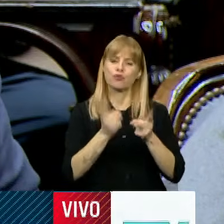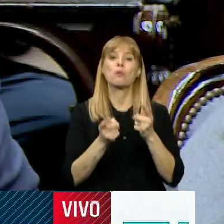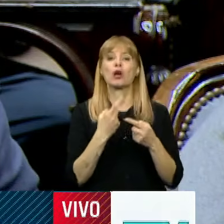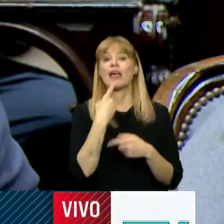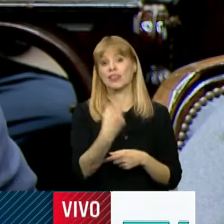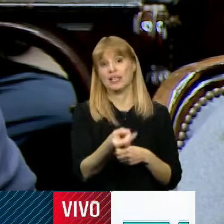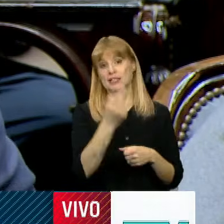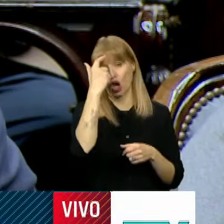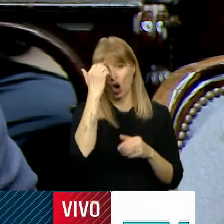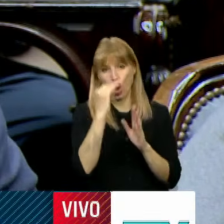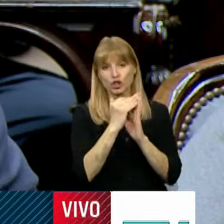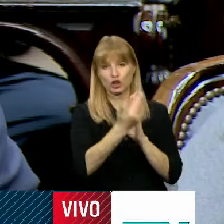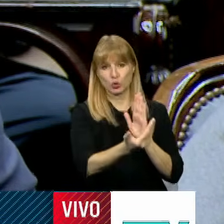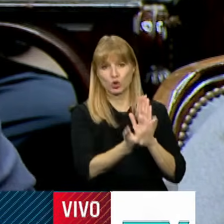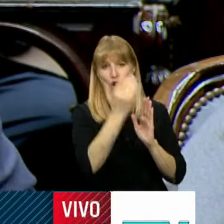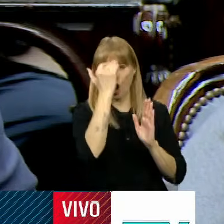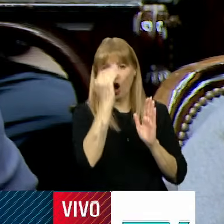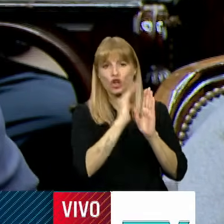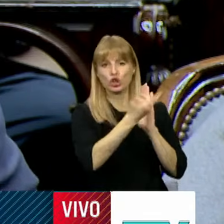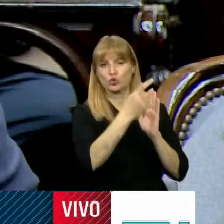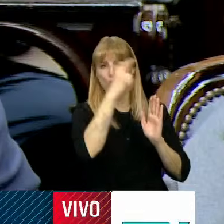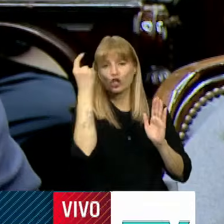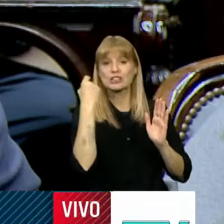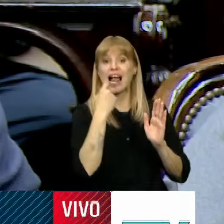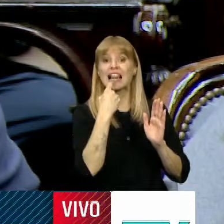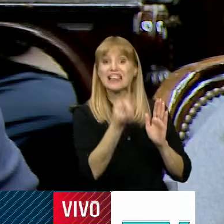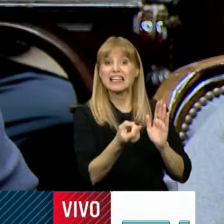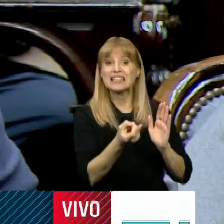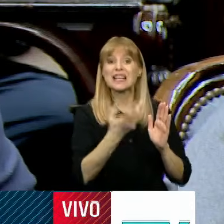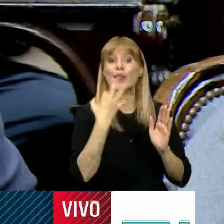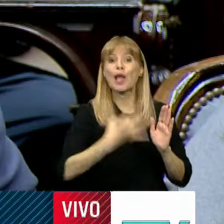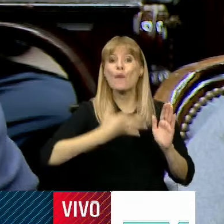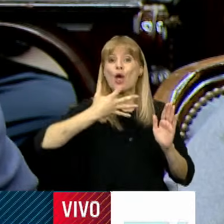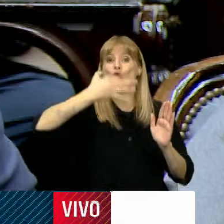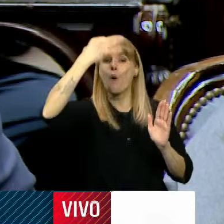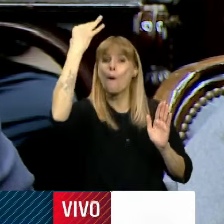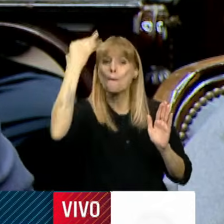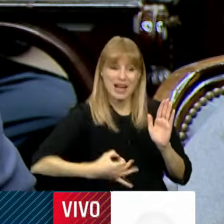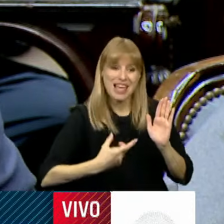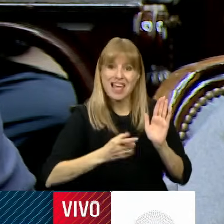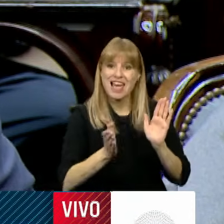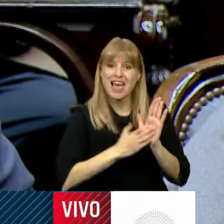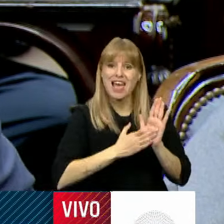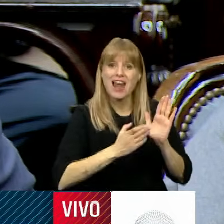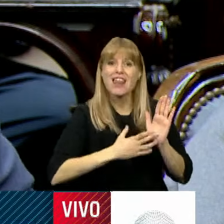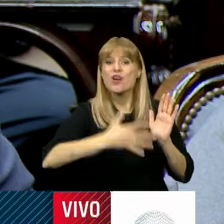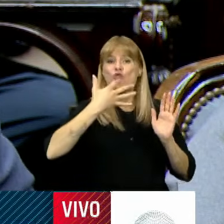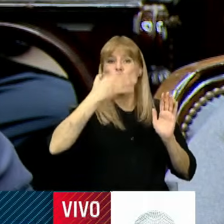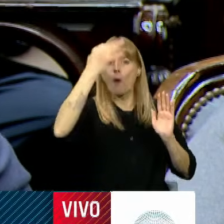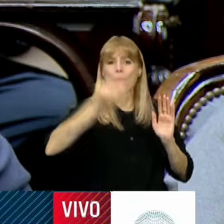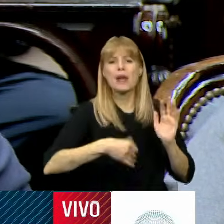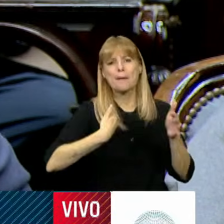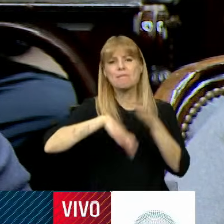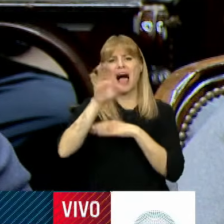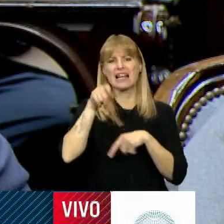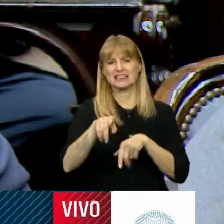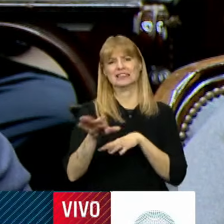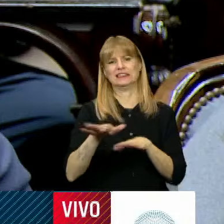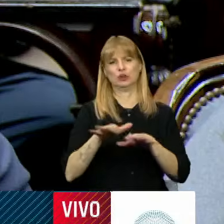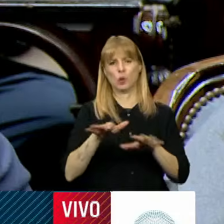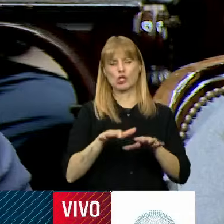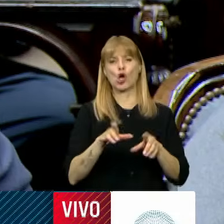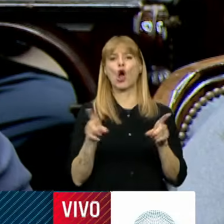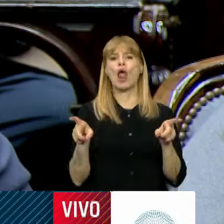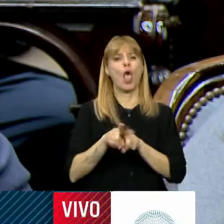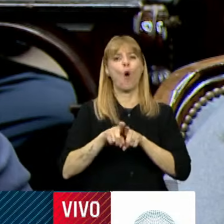Nacional. La Constitución Nacional está para cumplirse, y está para cumplirse también en estas situaciones como